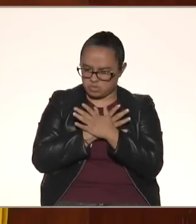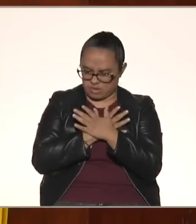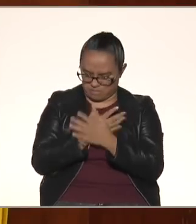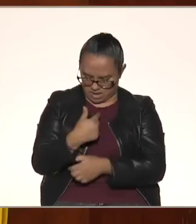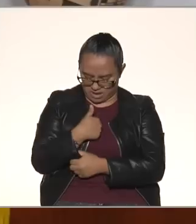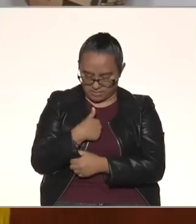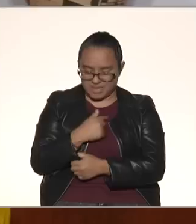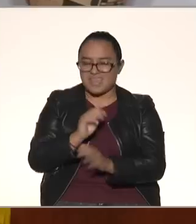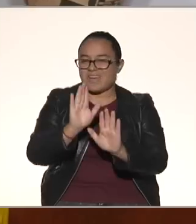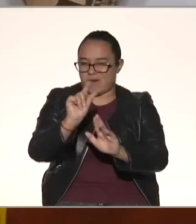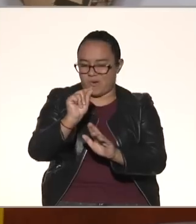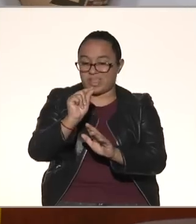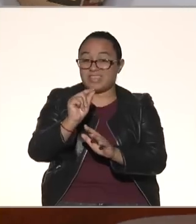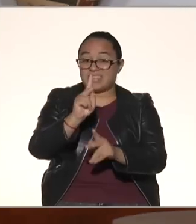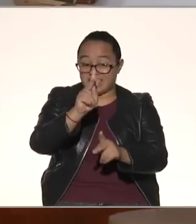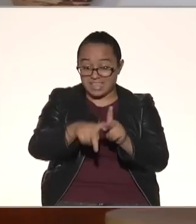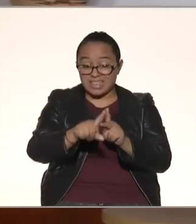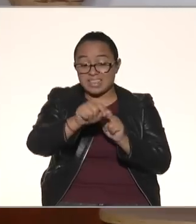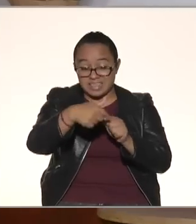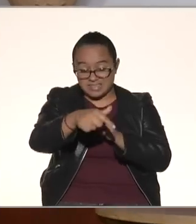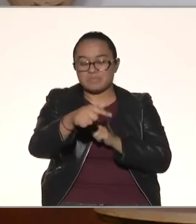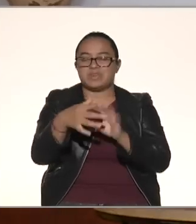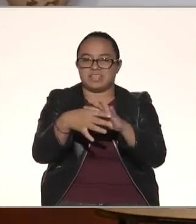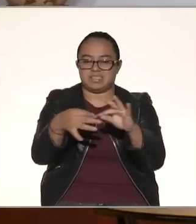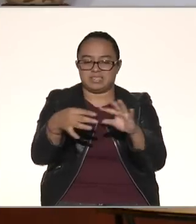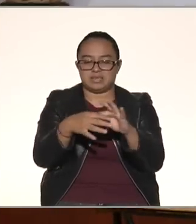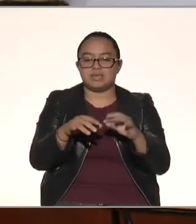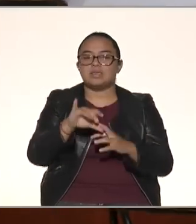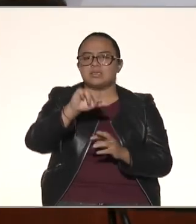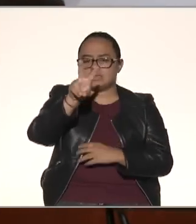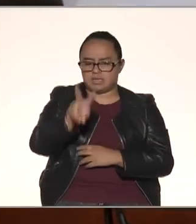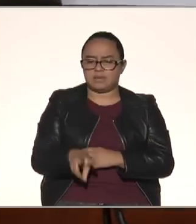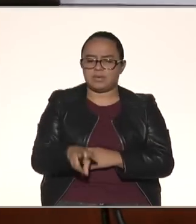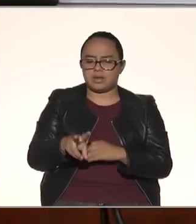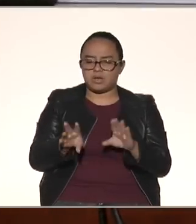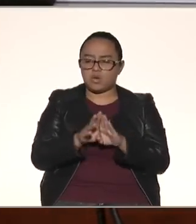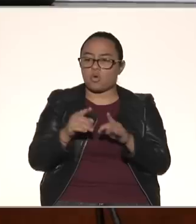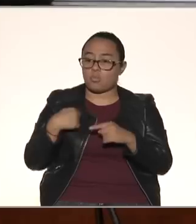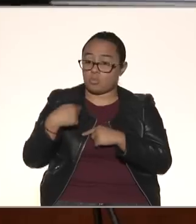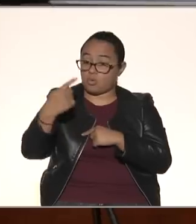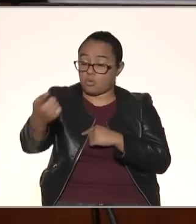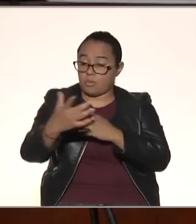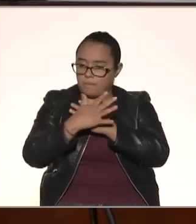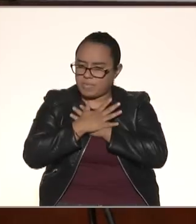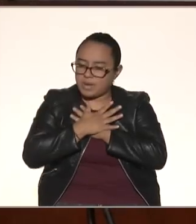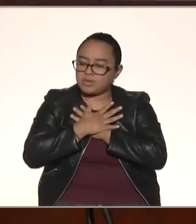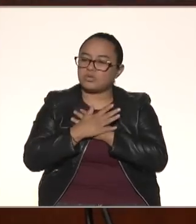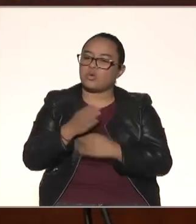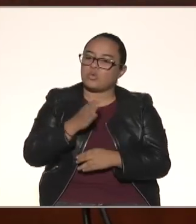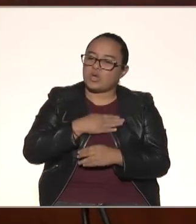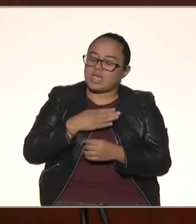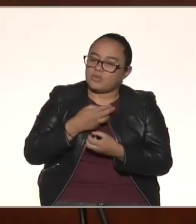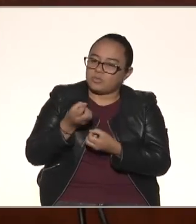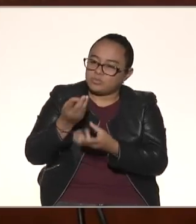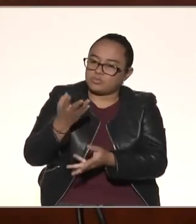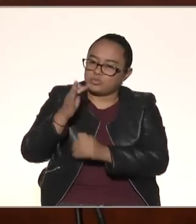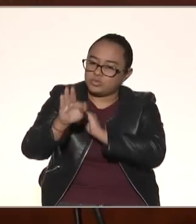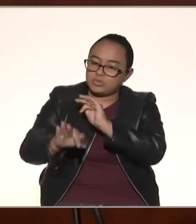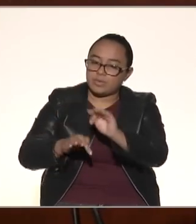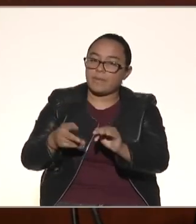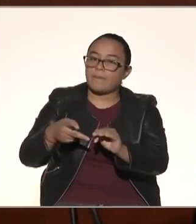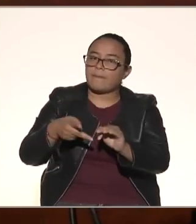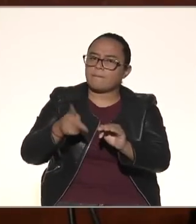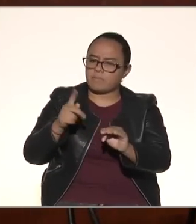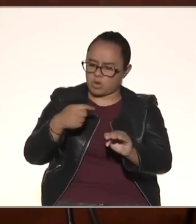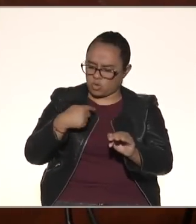Regresando del corte, ¿te parece? Si nos dices, pues sí, efectivamente, ¿cómo podemos amar a alguien, ser generosos con alguien? Si no